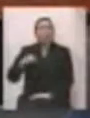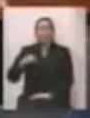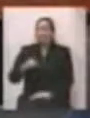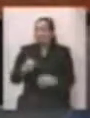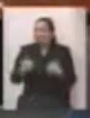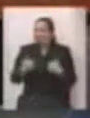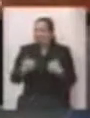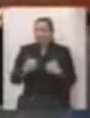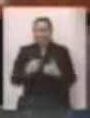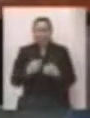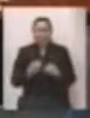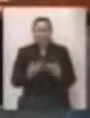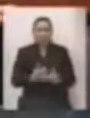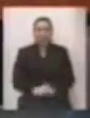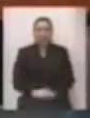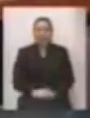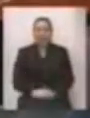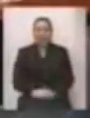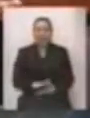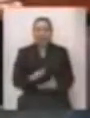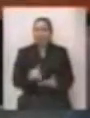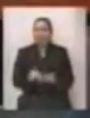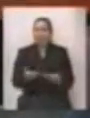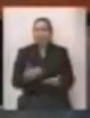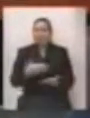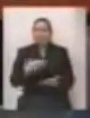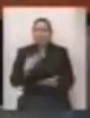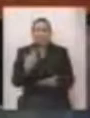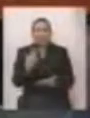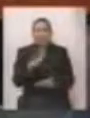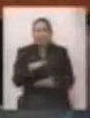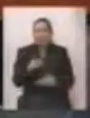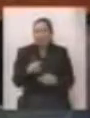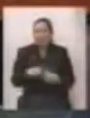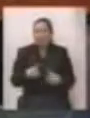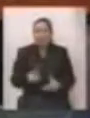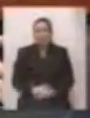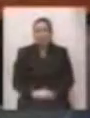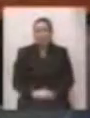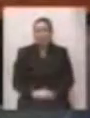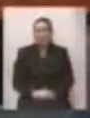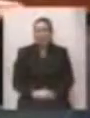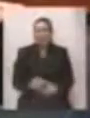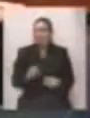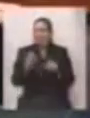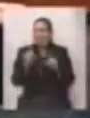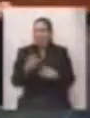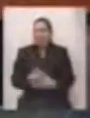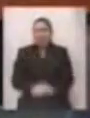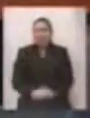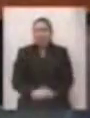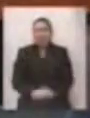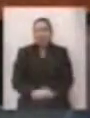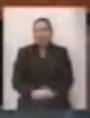no conservan la densidad poblacional en todo aspecto. No pueden haber pues 3 niños en una sola cuadra, no pueden haber 10 cabinas de internet en una sola